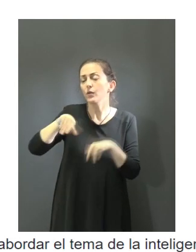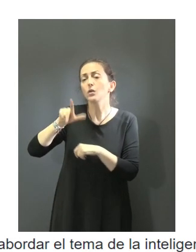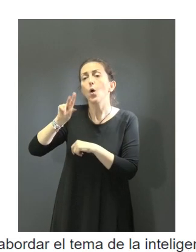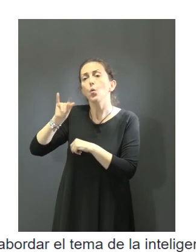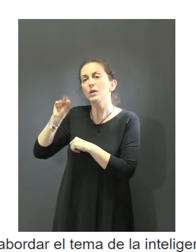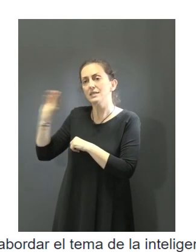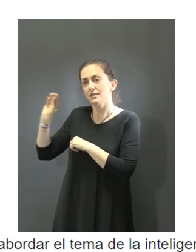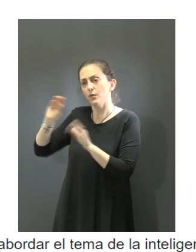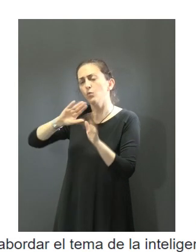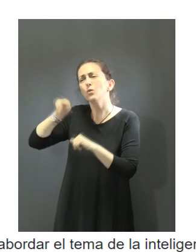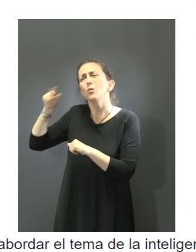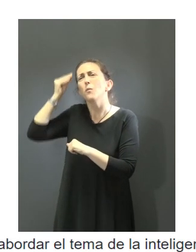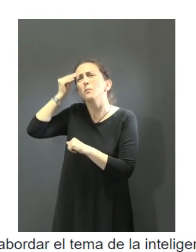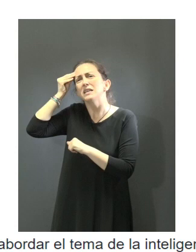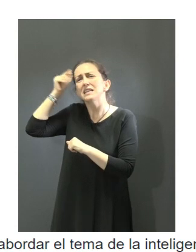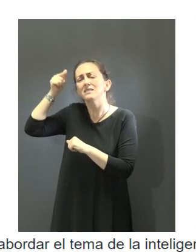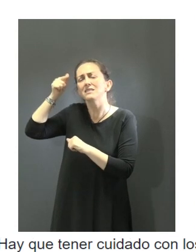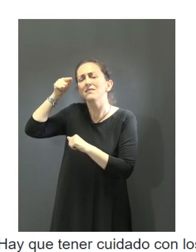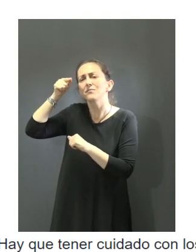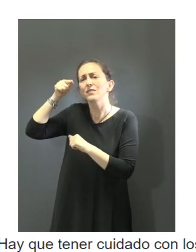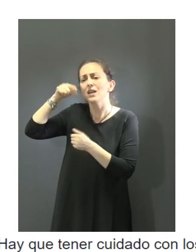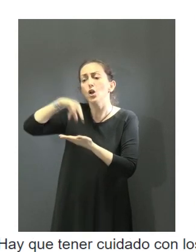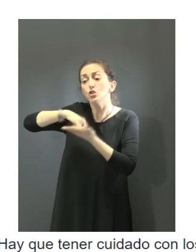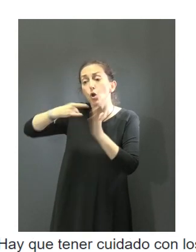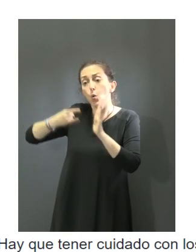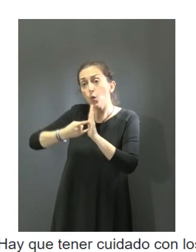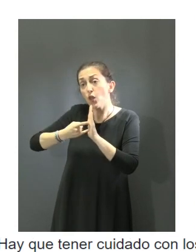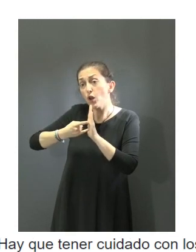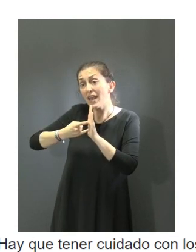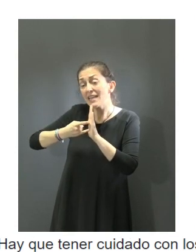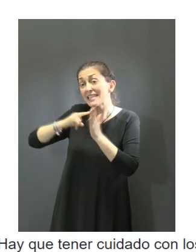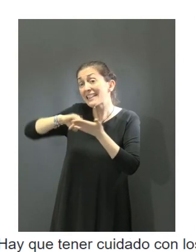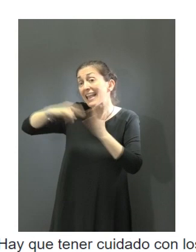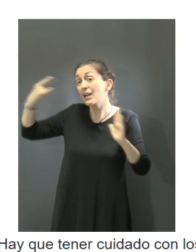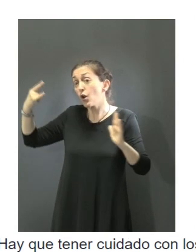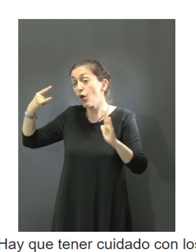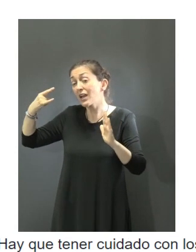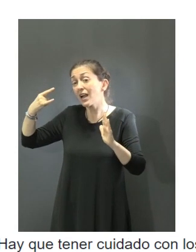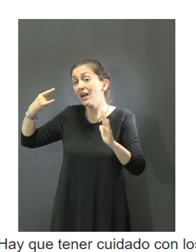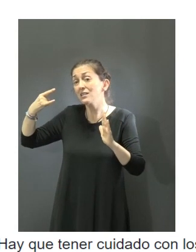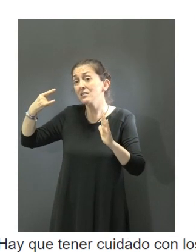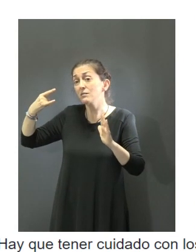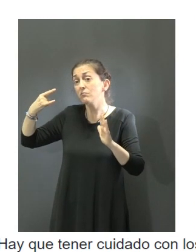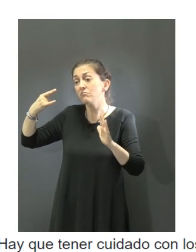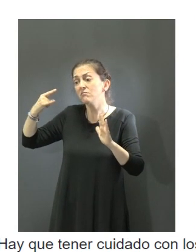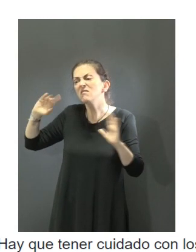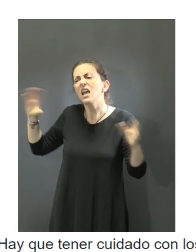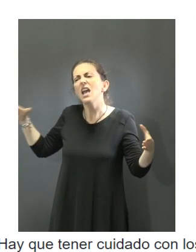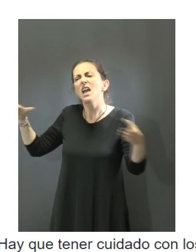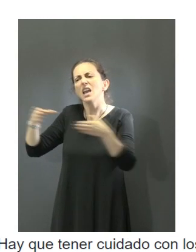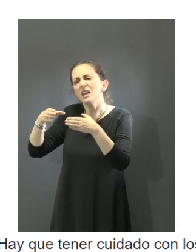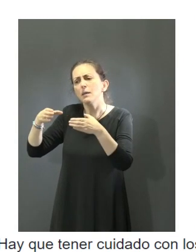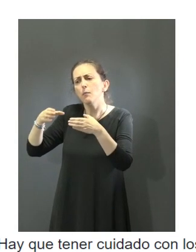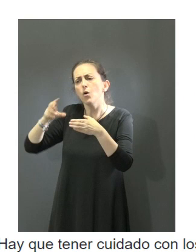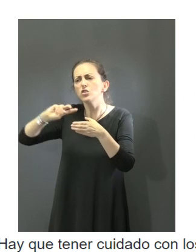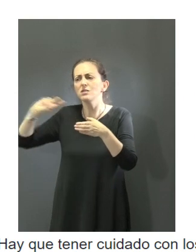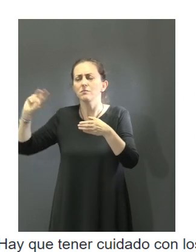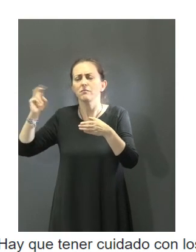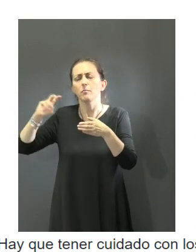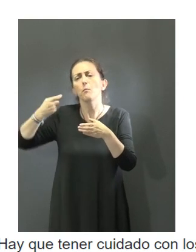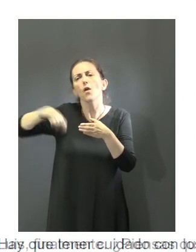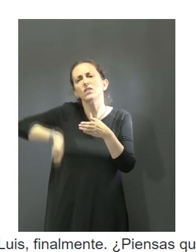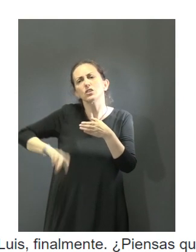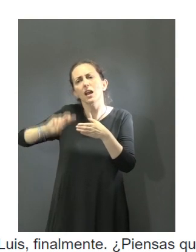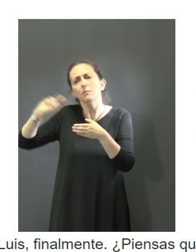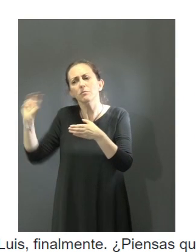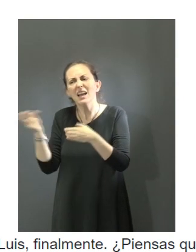Luis, finalmente, ¿piensas que en el desarrollo de soluciones tecnológicas es una realidad el trabajo en equipos interdisciplinares?